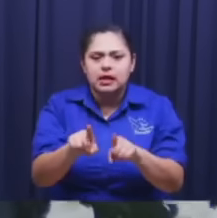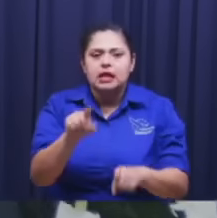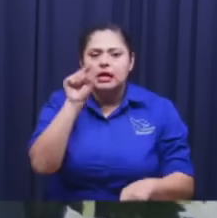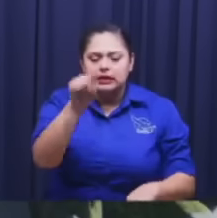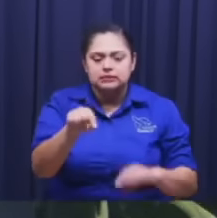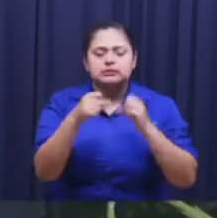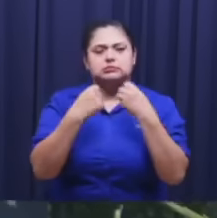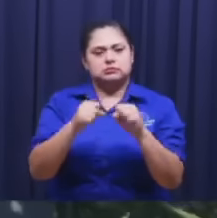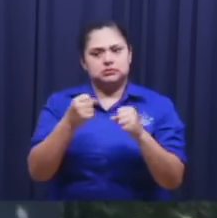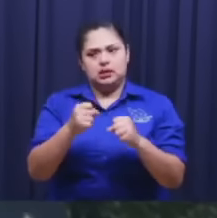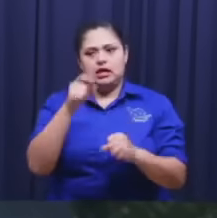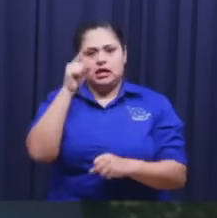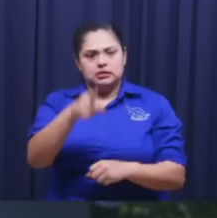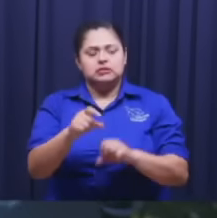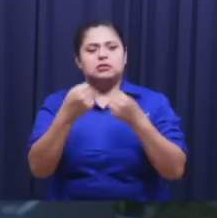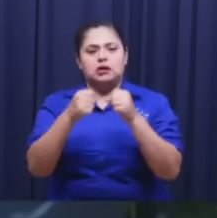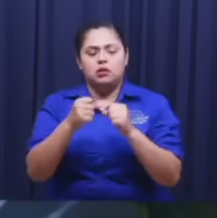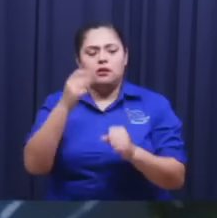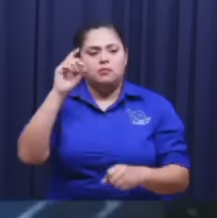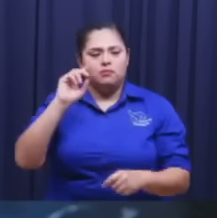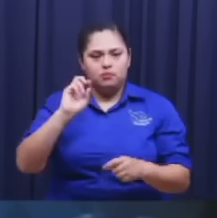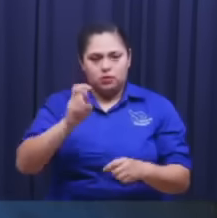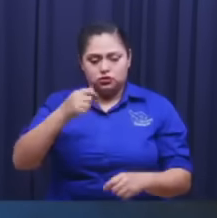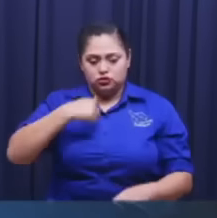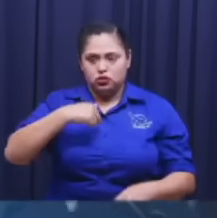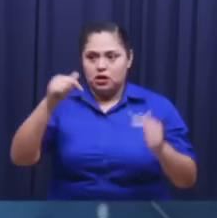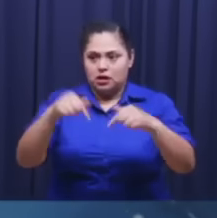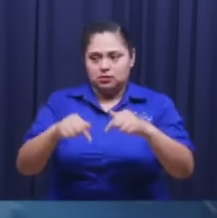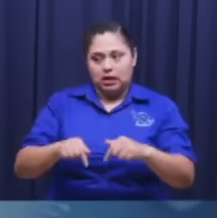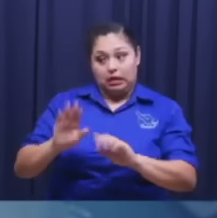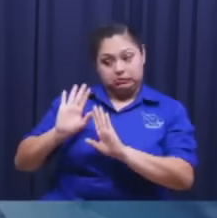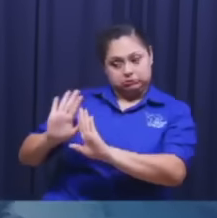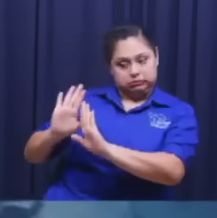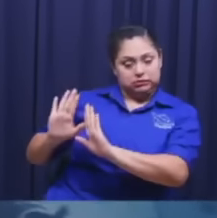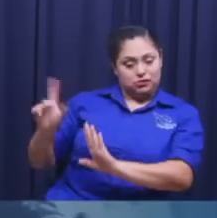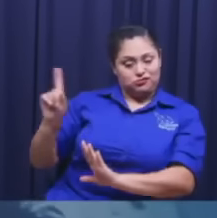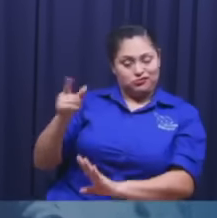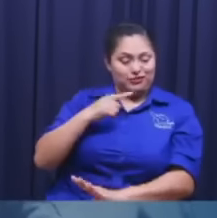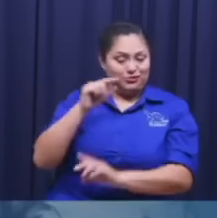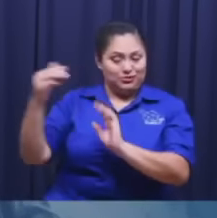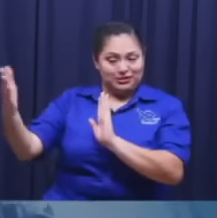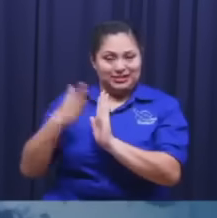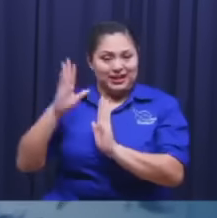así lo hice y así lo hago y por eso estoy aquí. Ay, no te me acerques mucho, le dije.